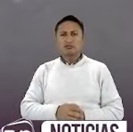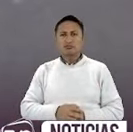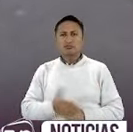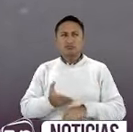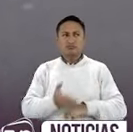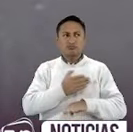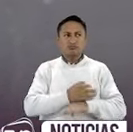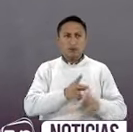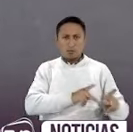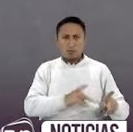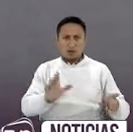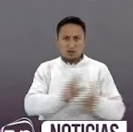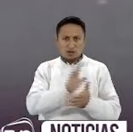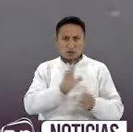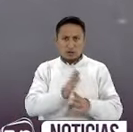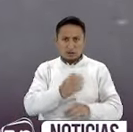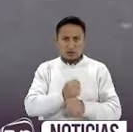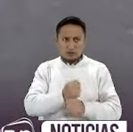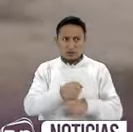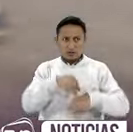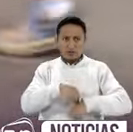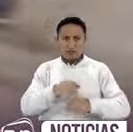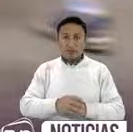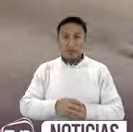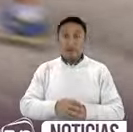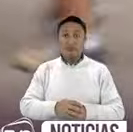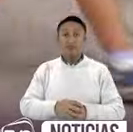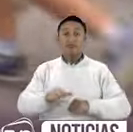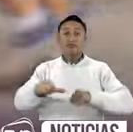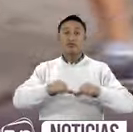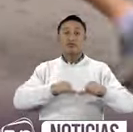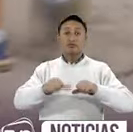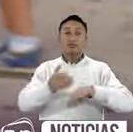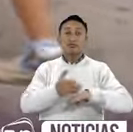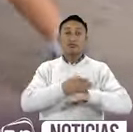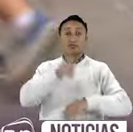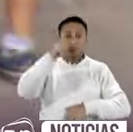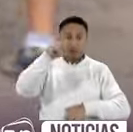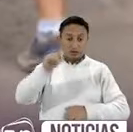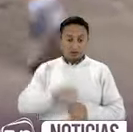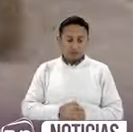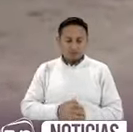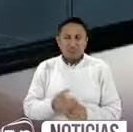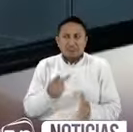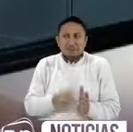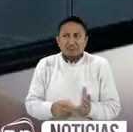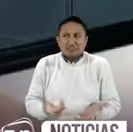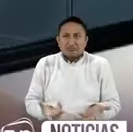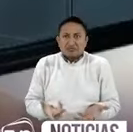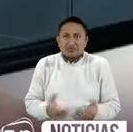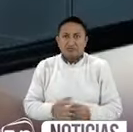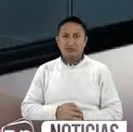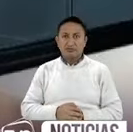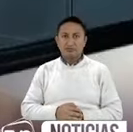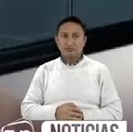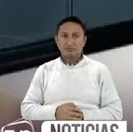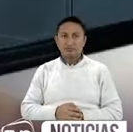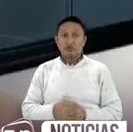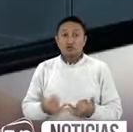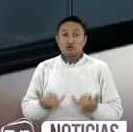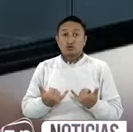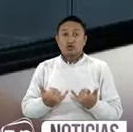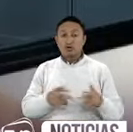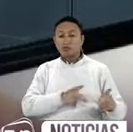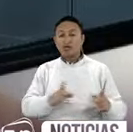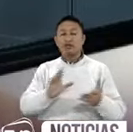de escuelas seguras que se implementó desde la administración de Guillermo Lasso. ¿Qué ha ocurrido con ello? Actualmente el plan de